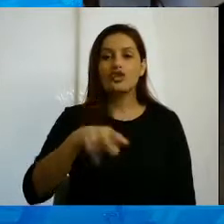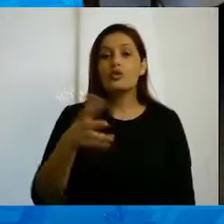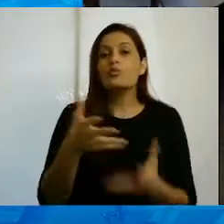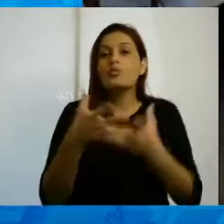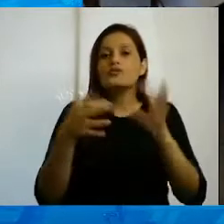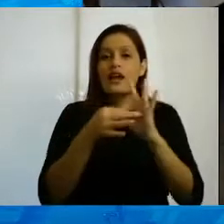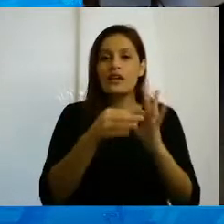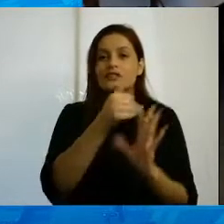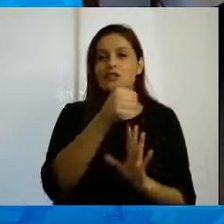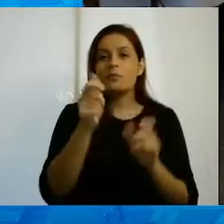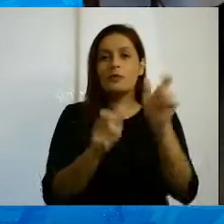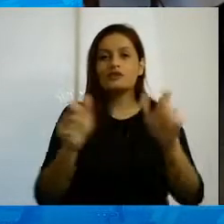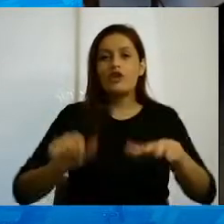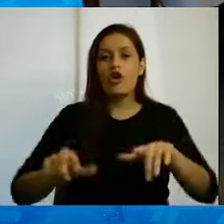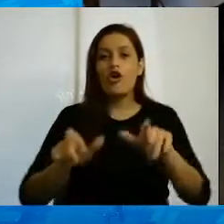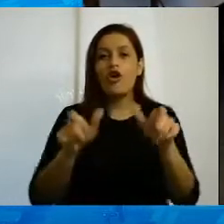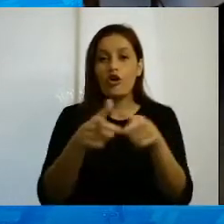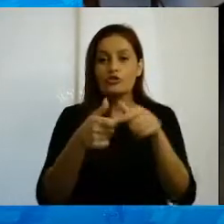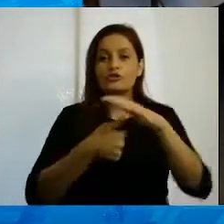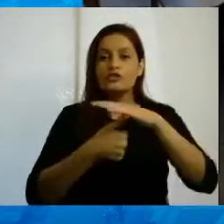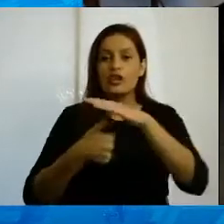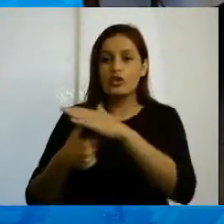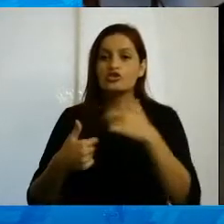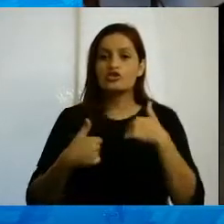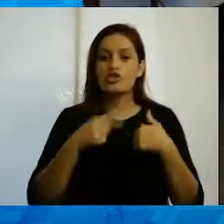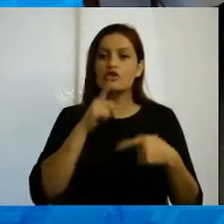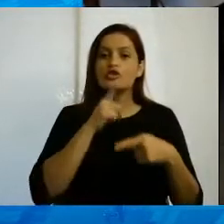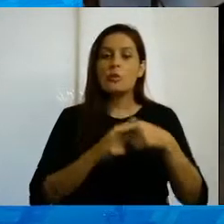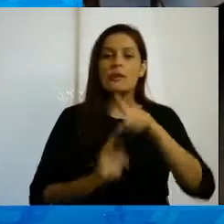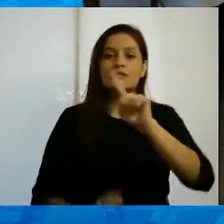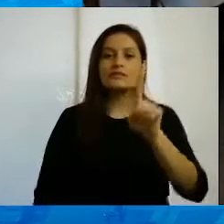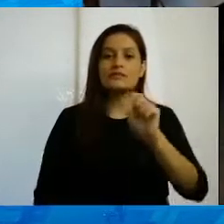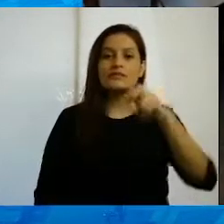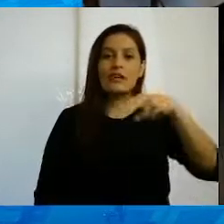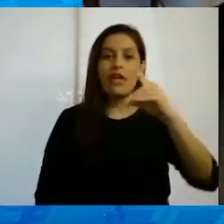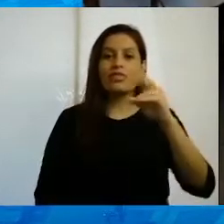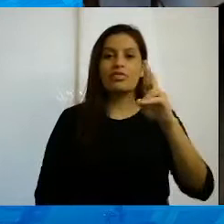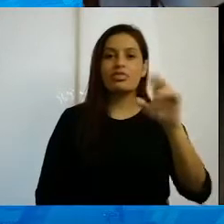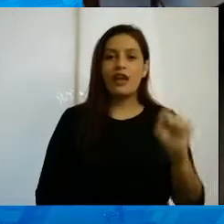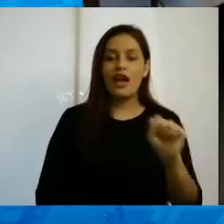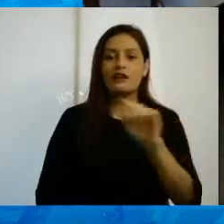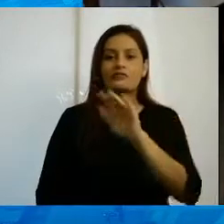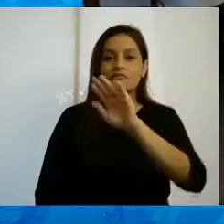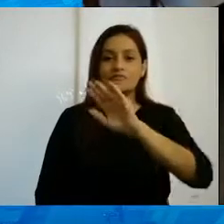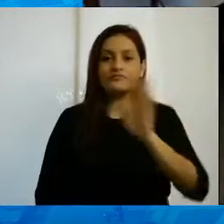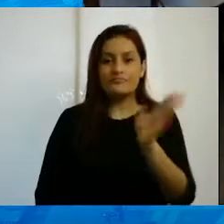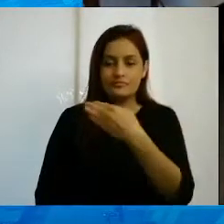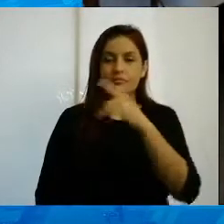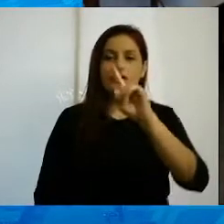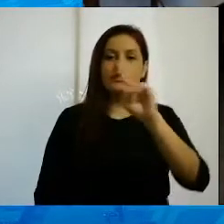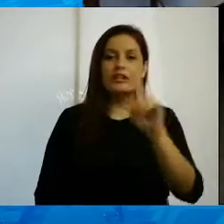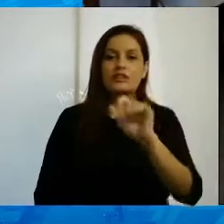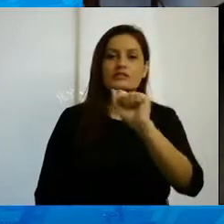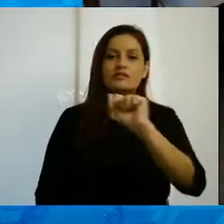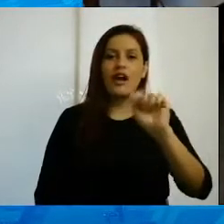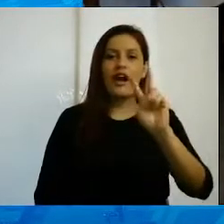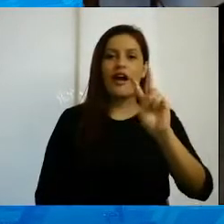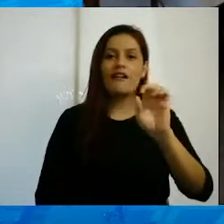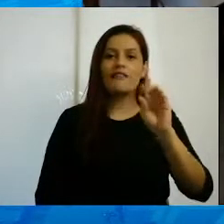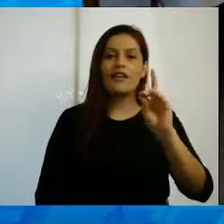concejales. Me presento, soy Sandra Saavedra, soy la delegada presidencial provincial.